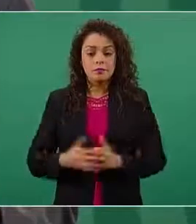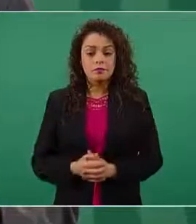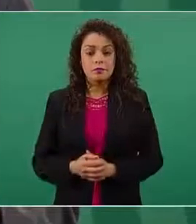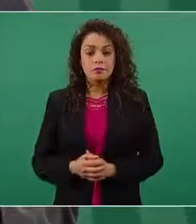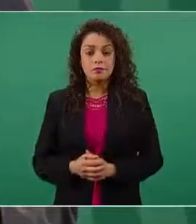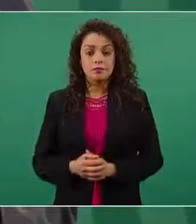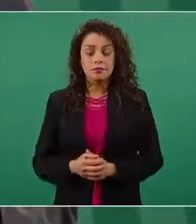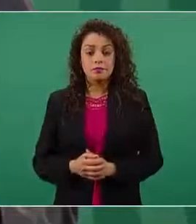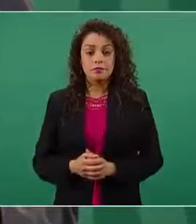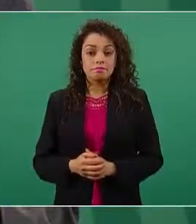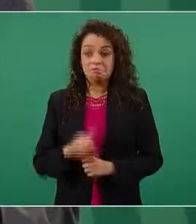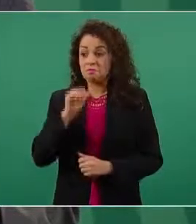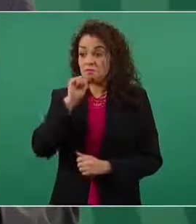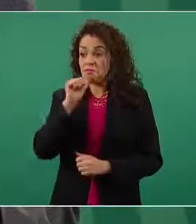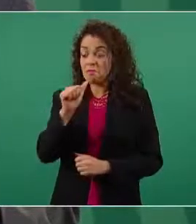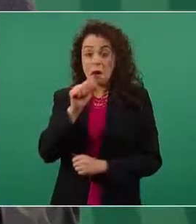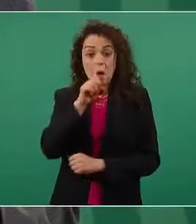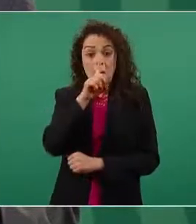Silencio.